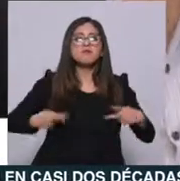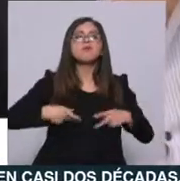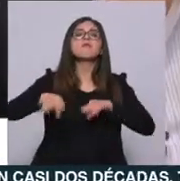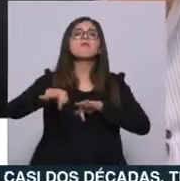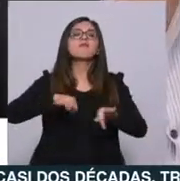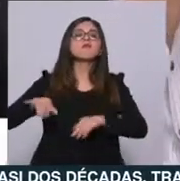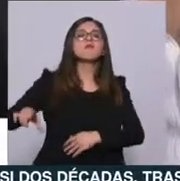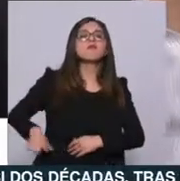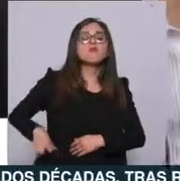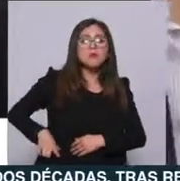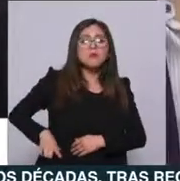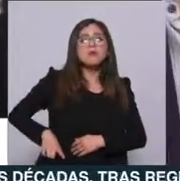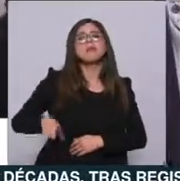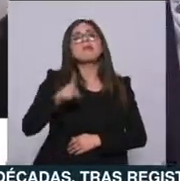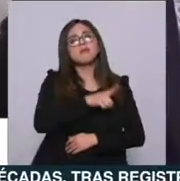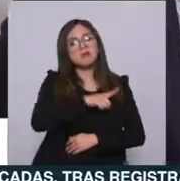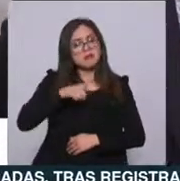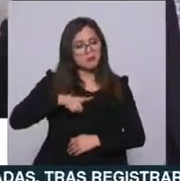haber una investigación